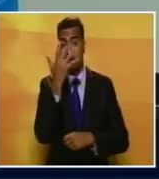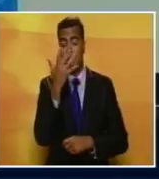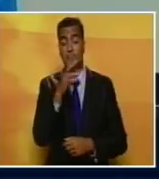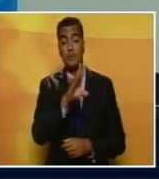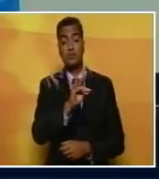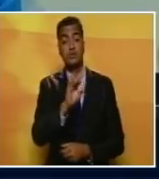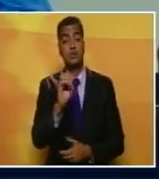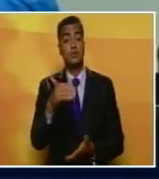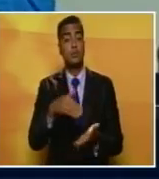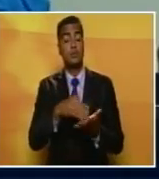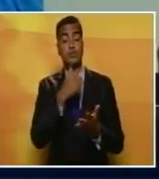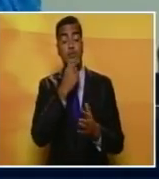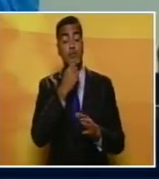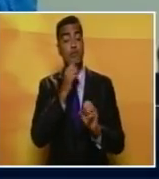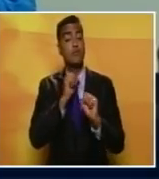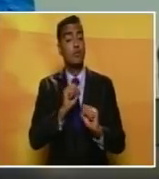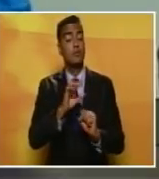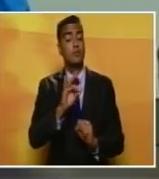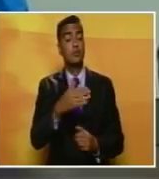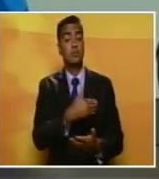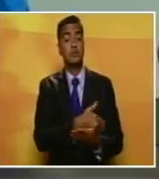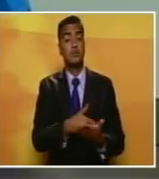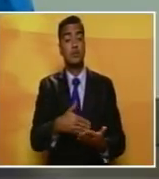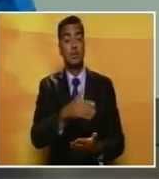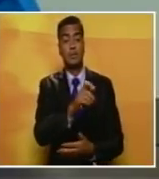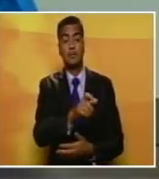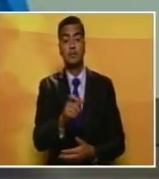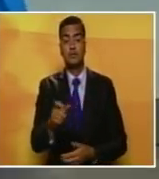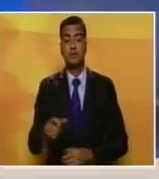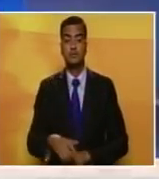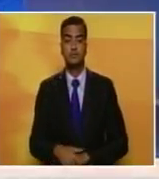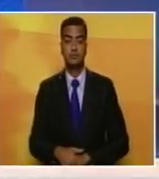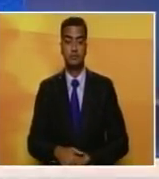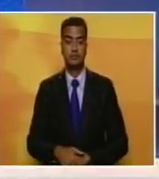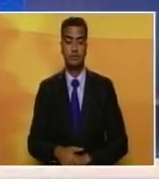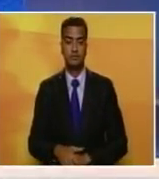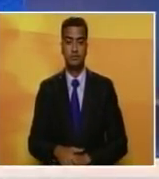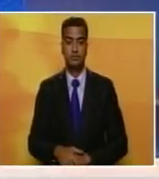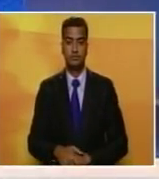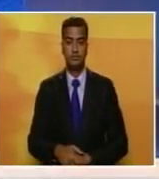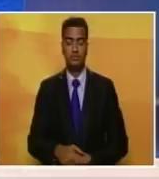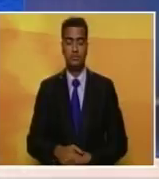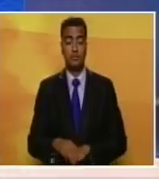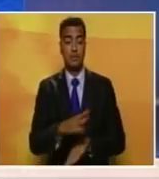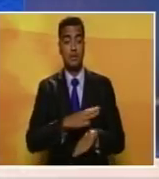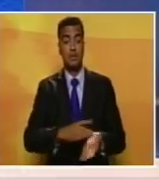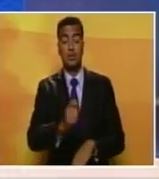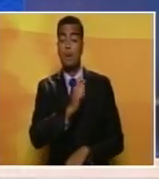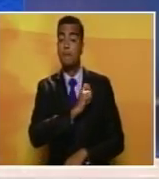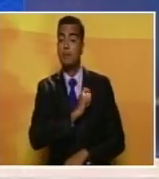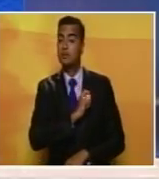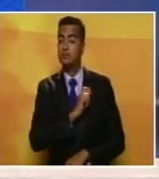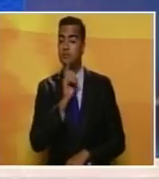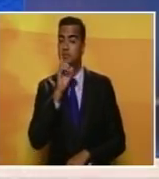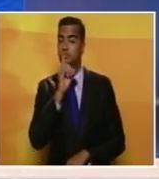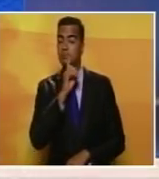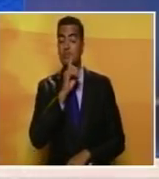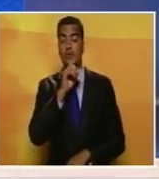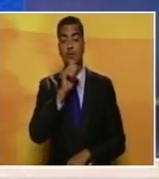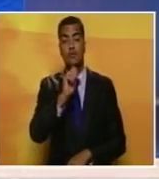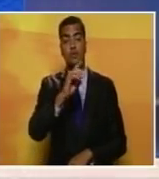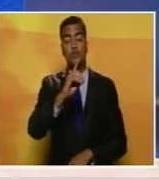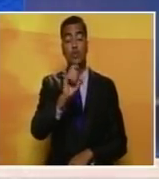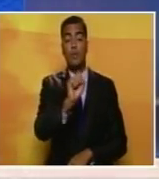634.203 familias incorporadas a la gran misión Hogares de la Patria comenzaron a recibir el bono mensual asignado por el gobierno a través del Carnet de la